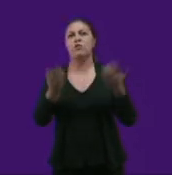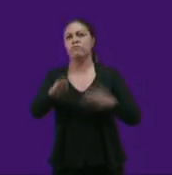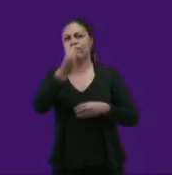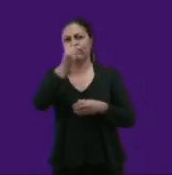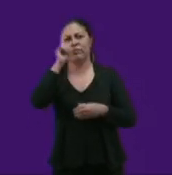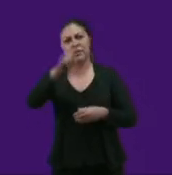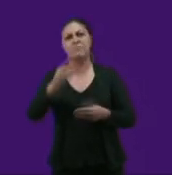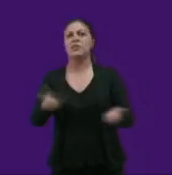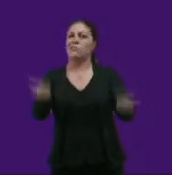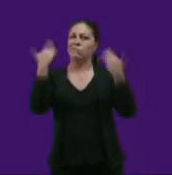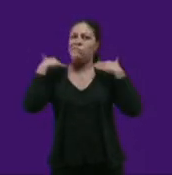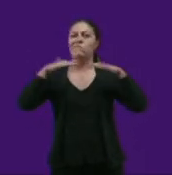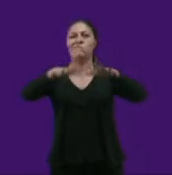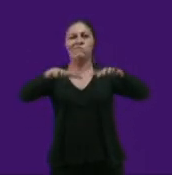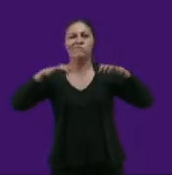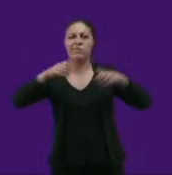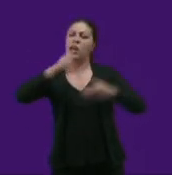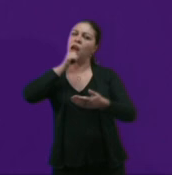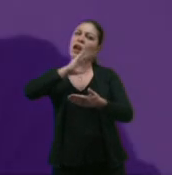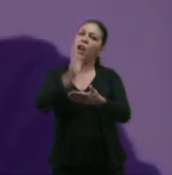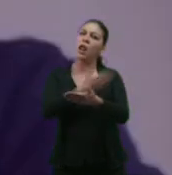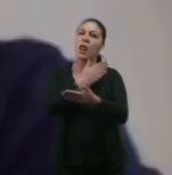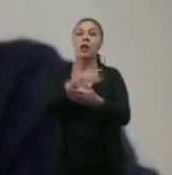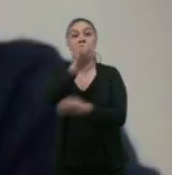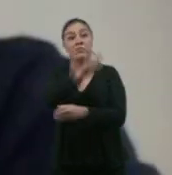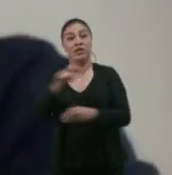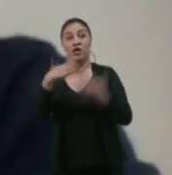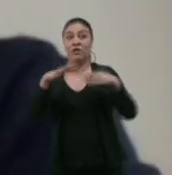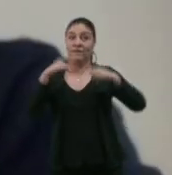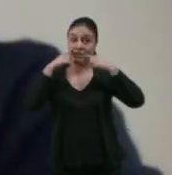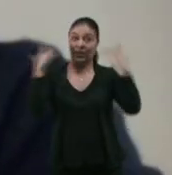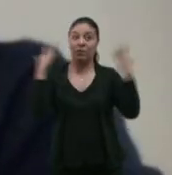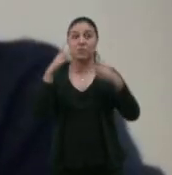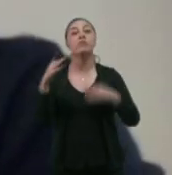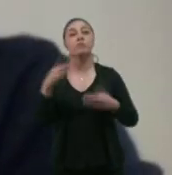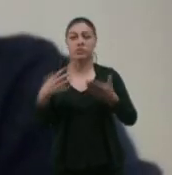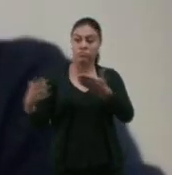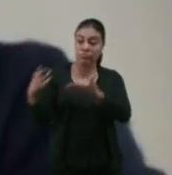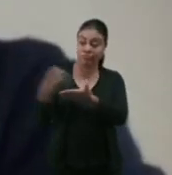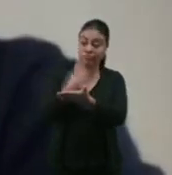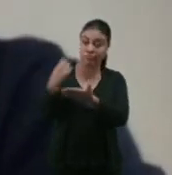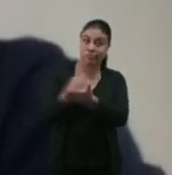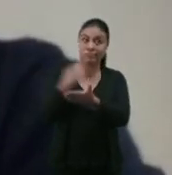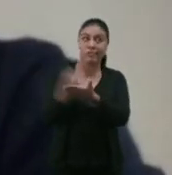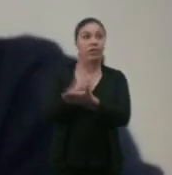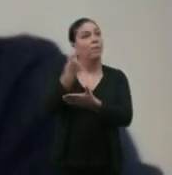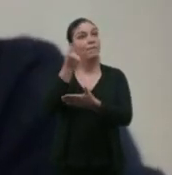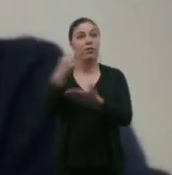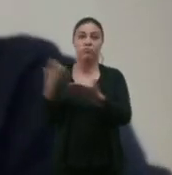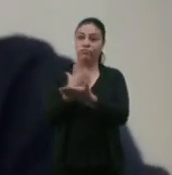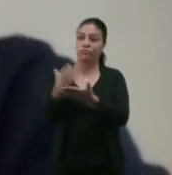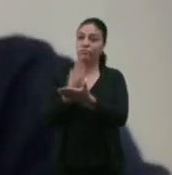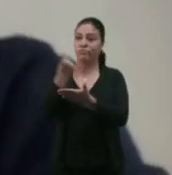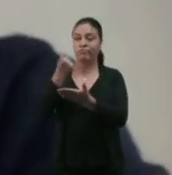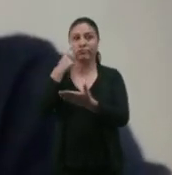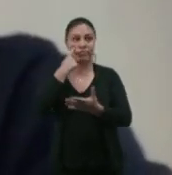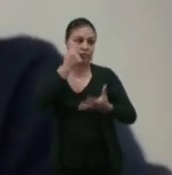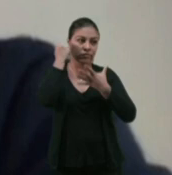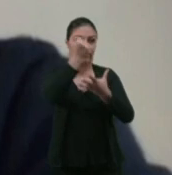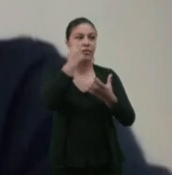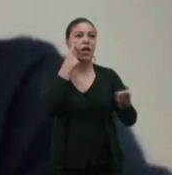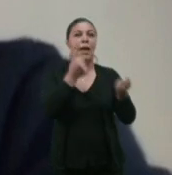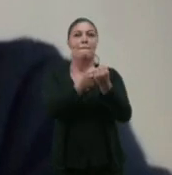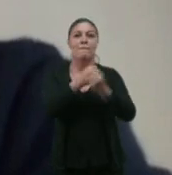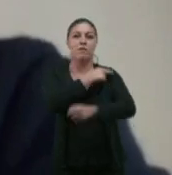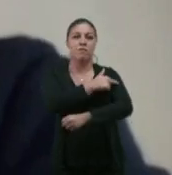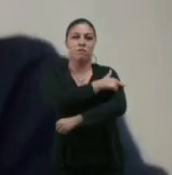grandes artistas que todo lo recaudado a través de las donaciones va para Cruz Roja y Banco de